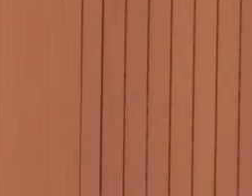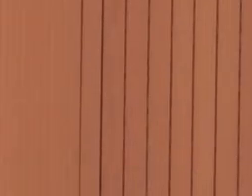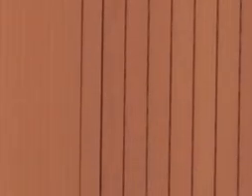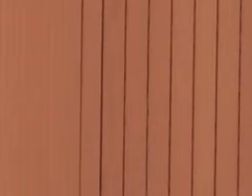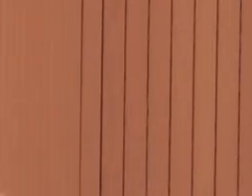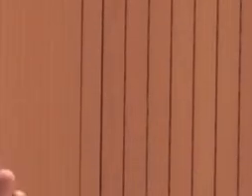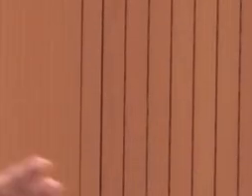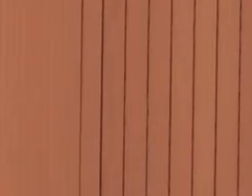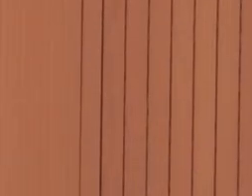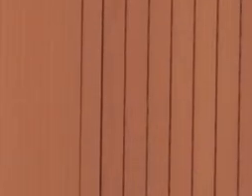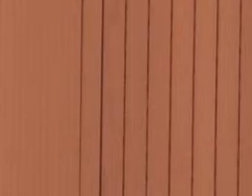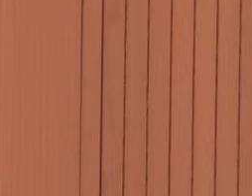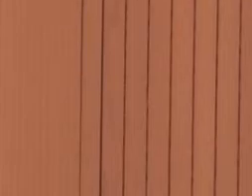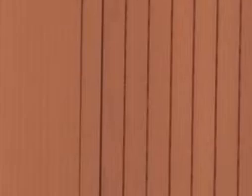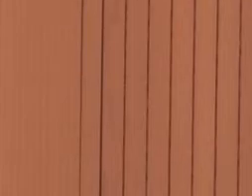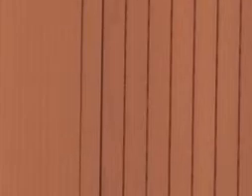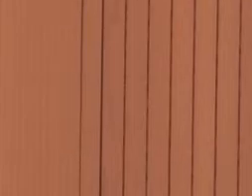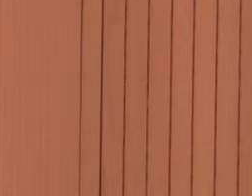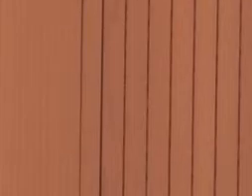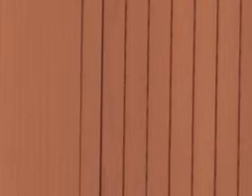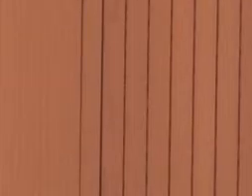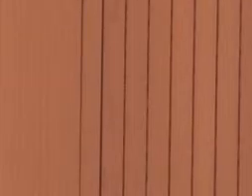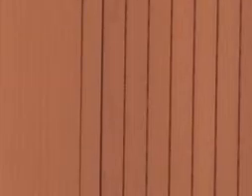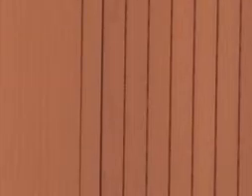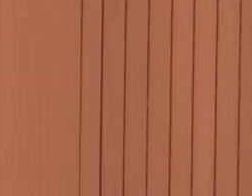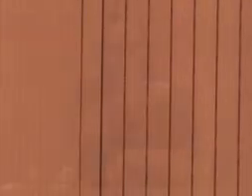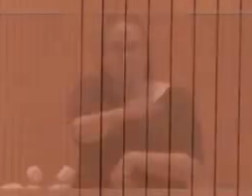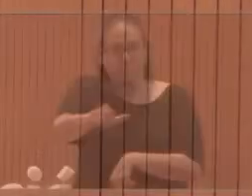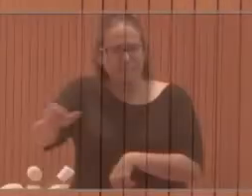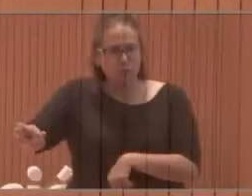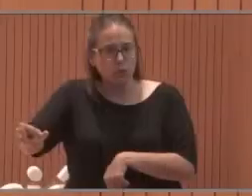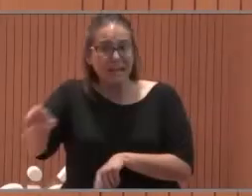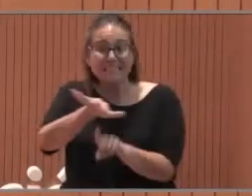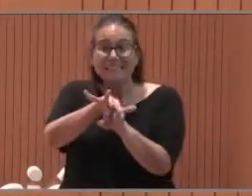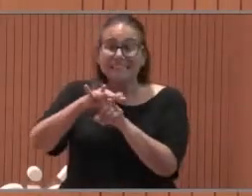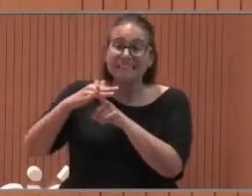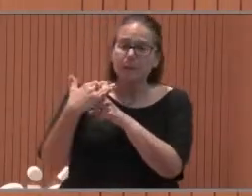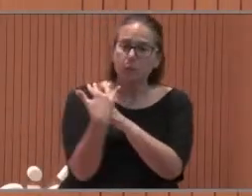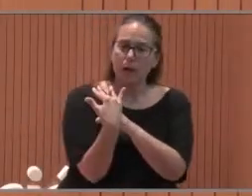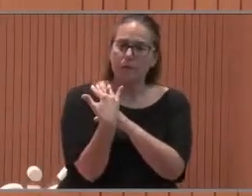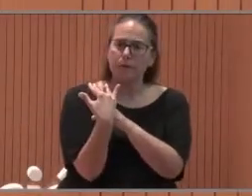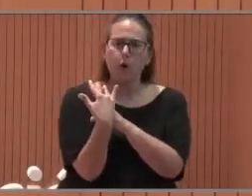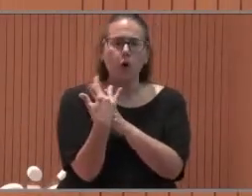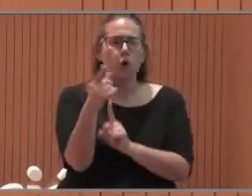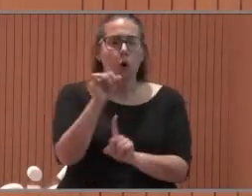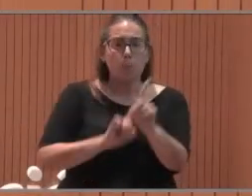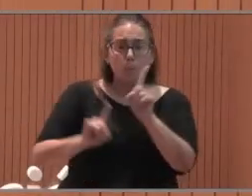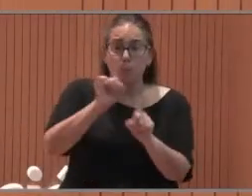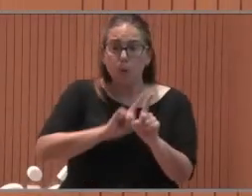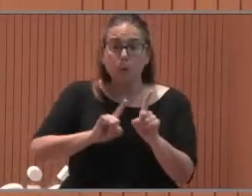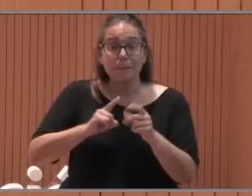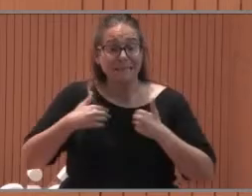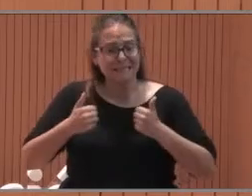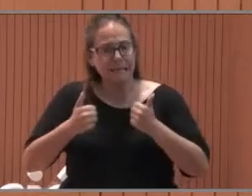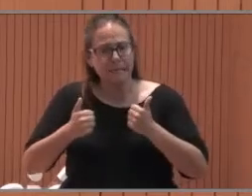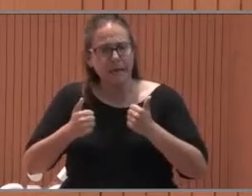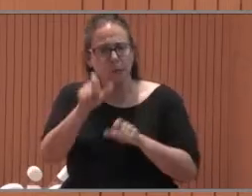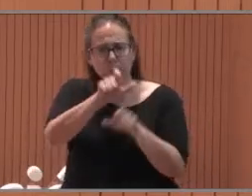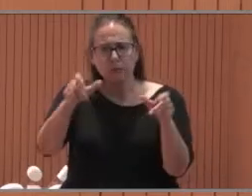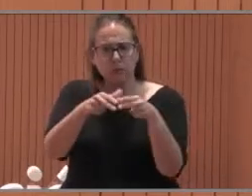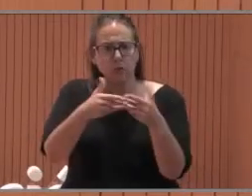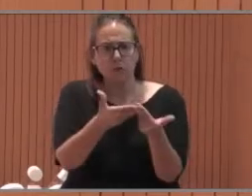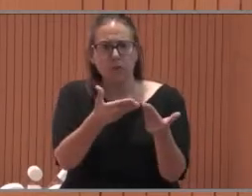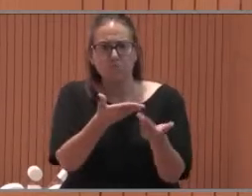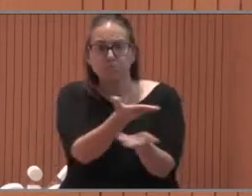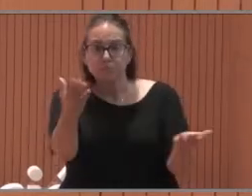nuestra ayuda, digamos, a comprender la situación de los problemas que vivimos a nivel sanitario,